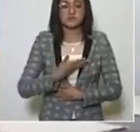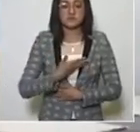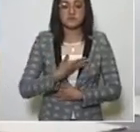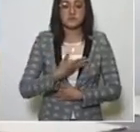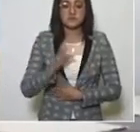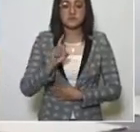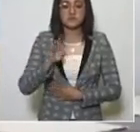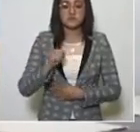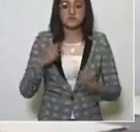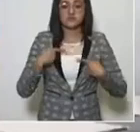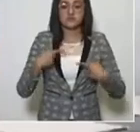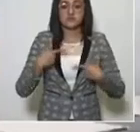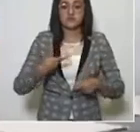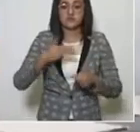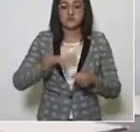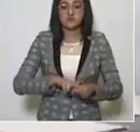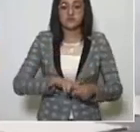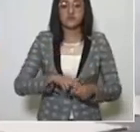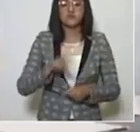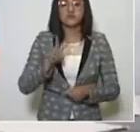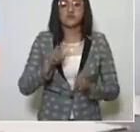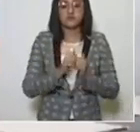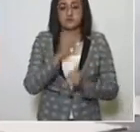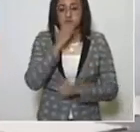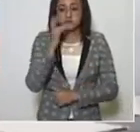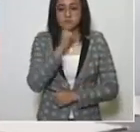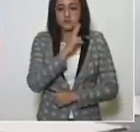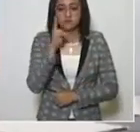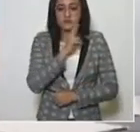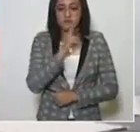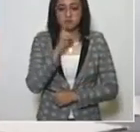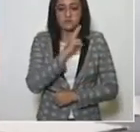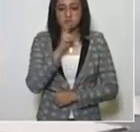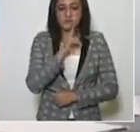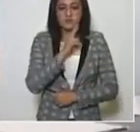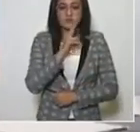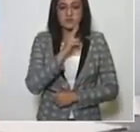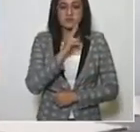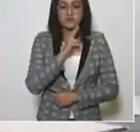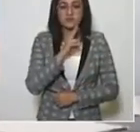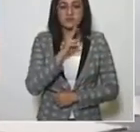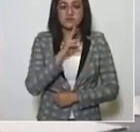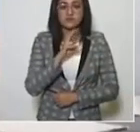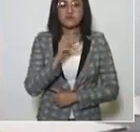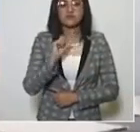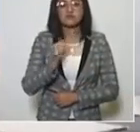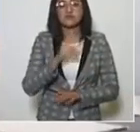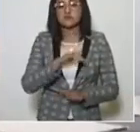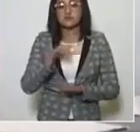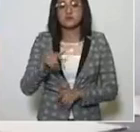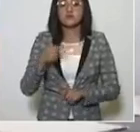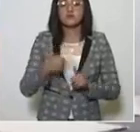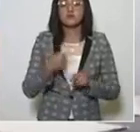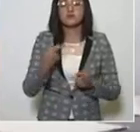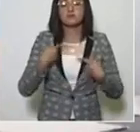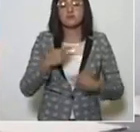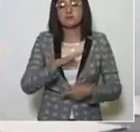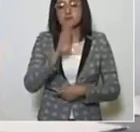sector, 39 pacientes hospitalizados, dos de ellos con ventilación mecánica asistida. Y en lo que respecta a las